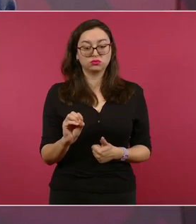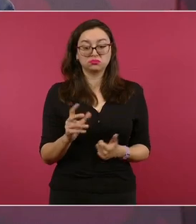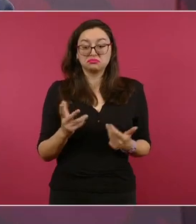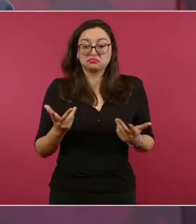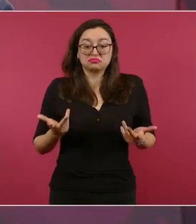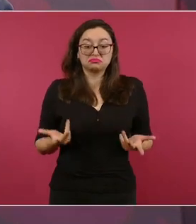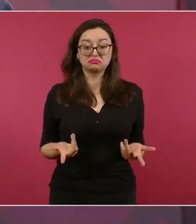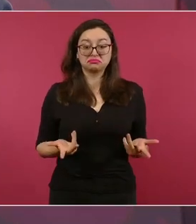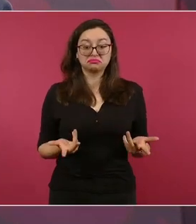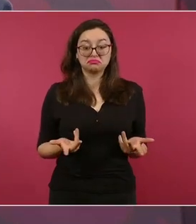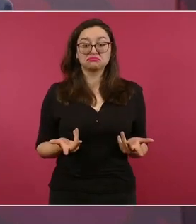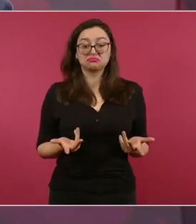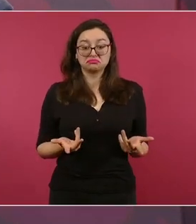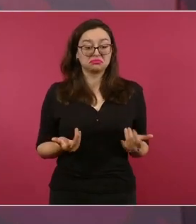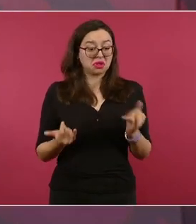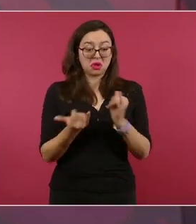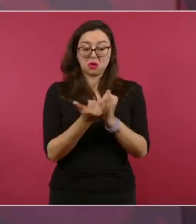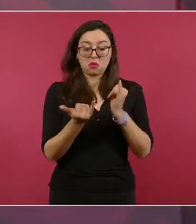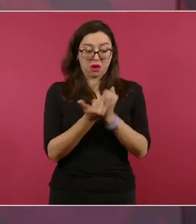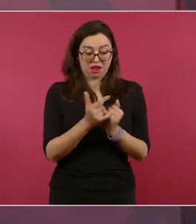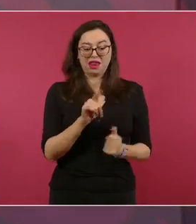está ahora sí como latinos,